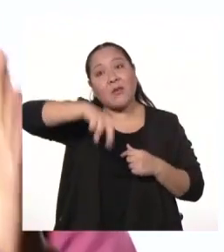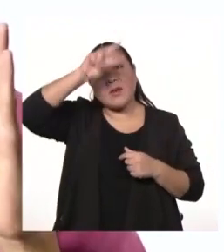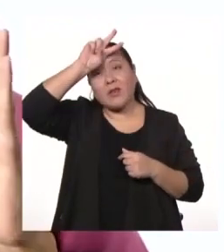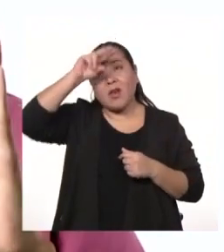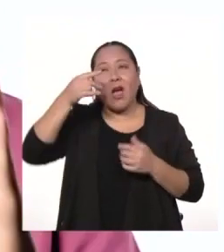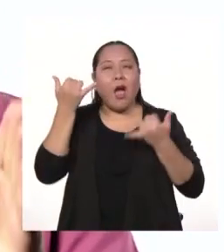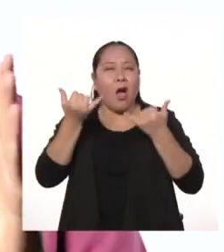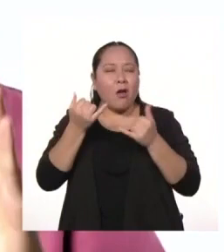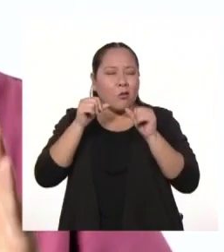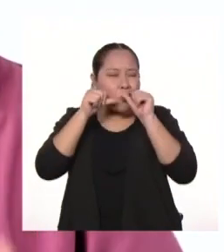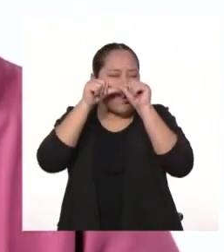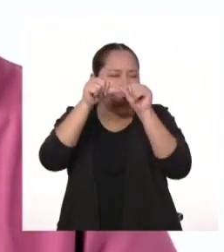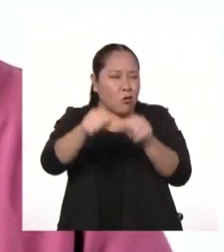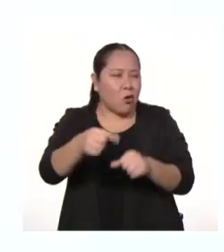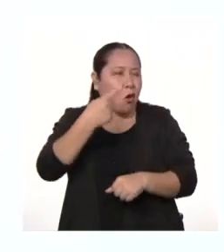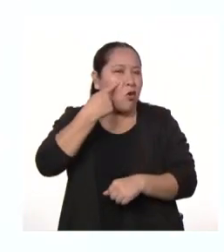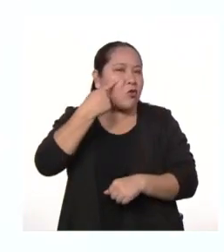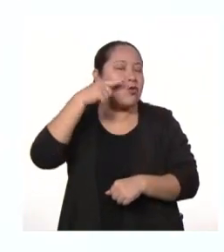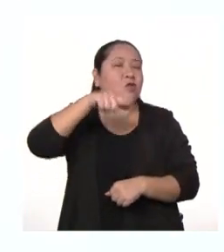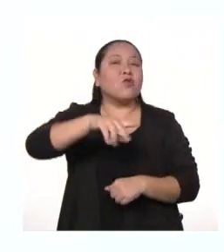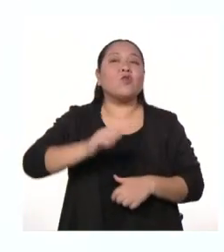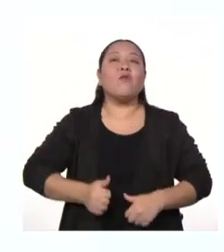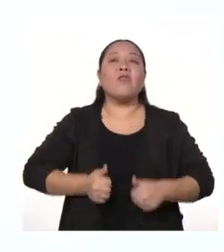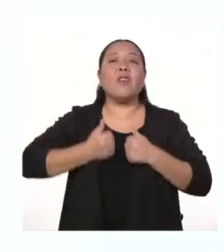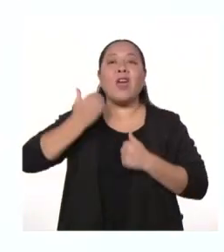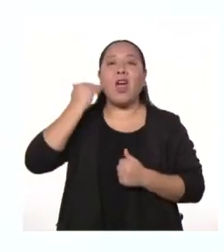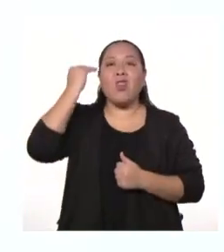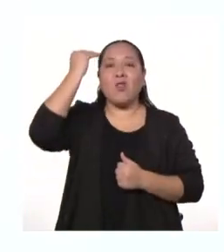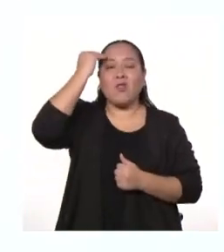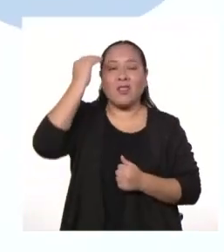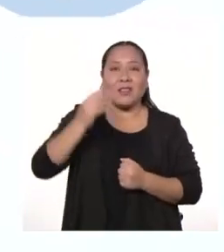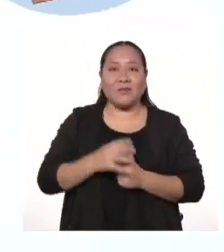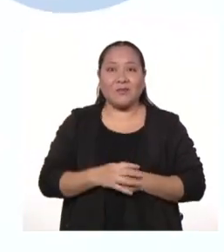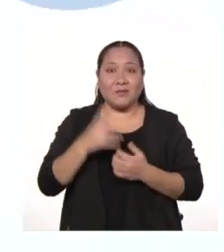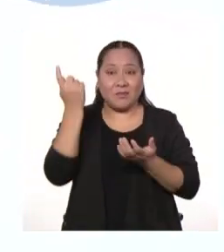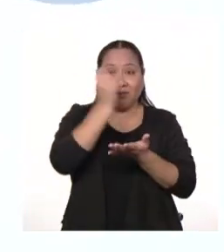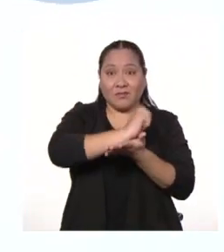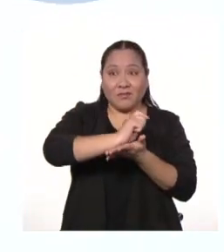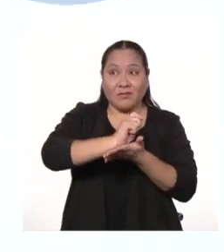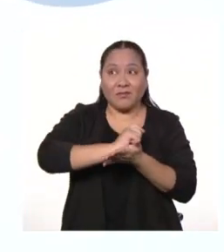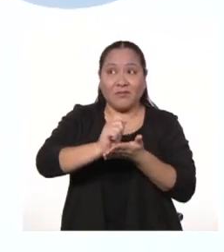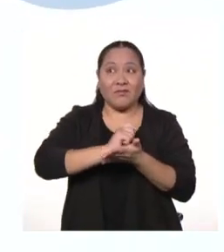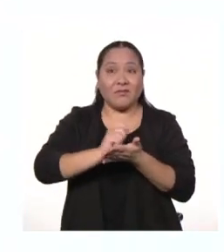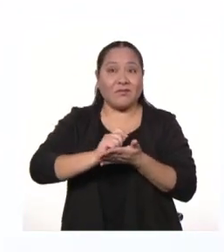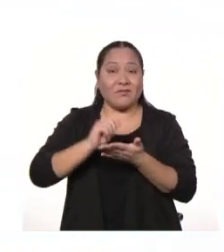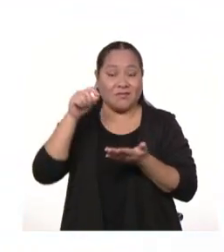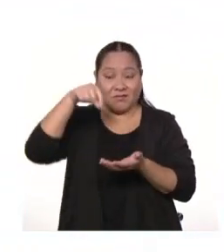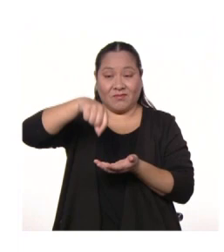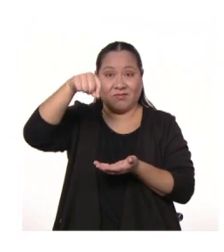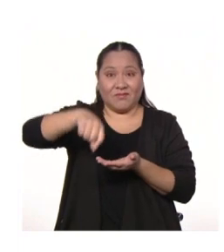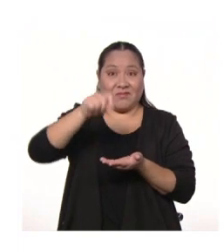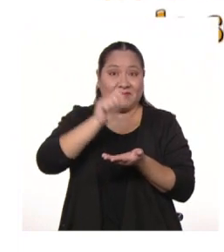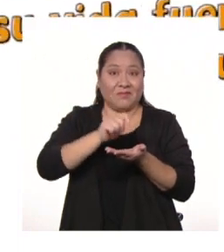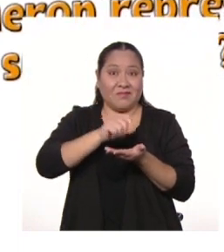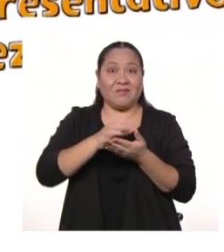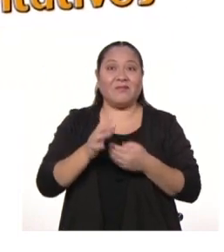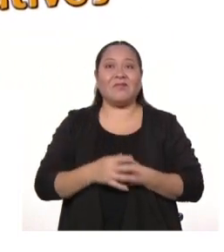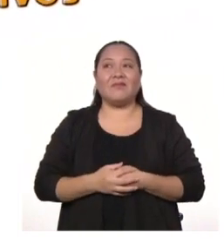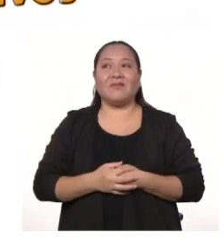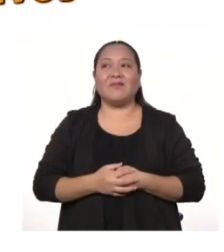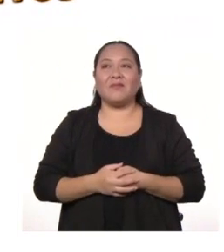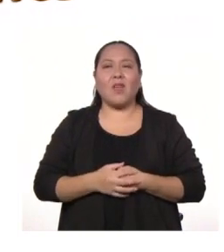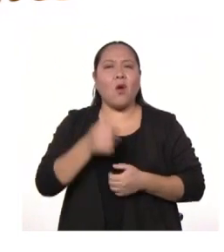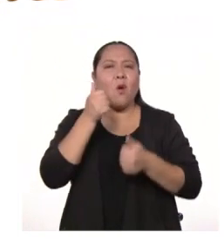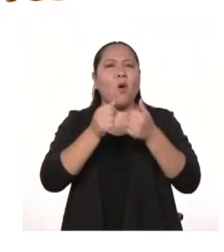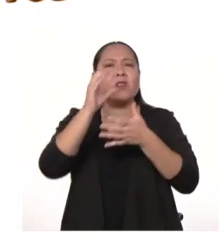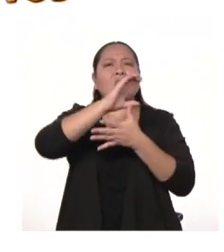más en su vida adulta. Así que saquen la pluma y el tintero y apunten. ¿Qué